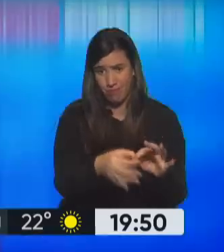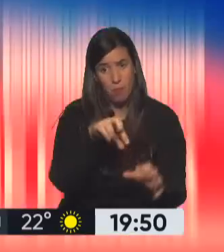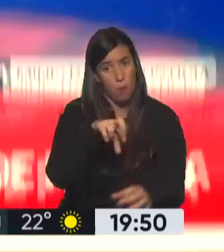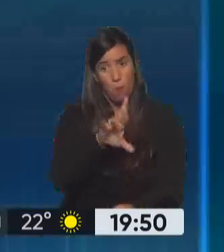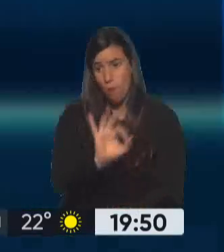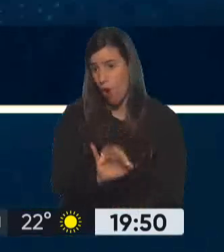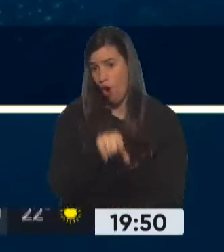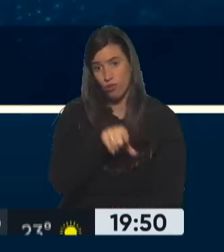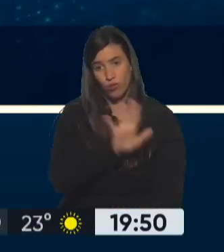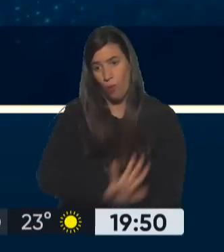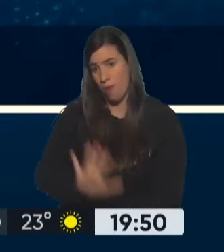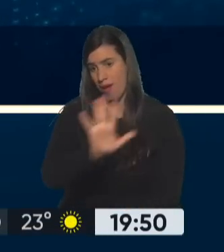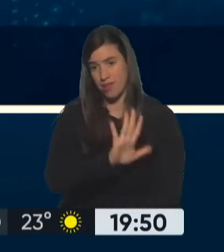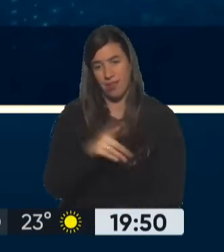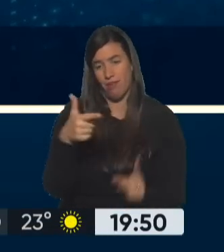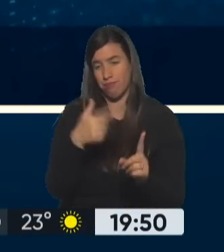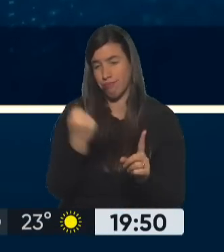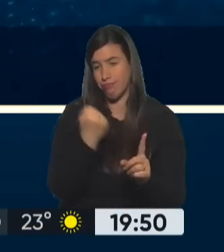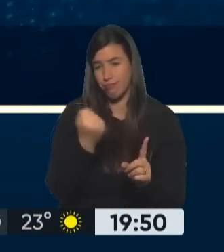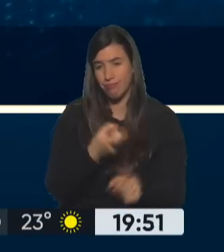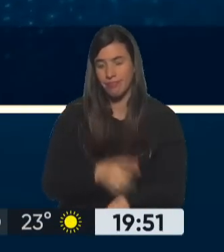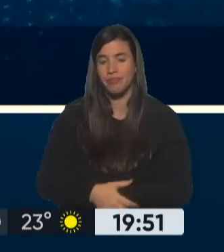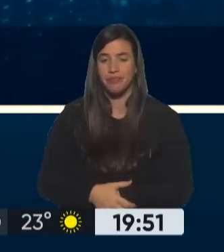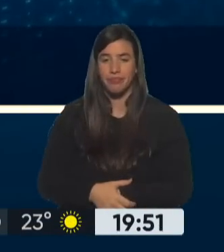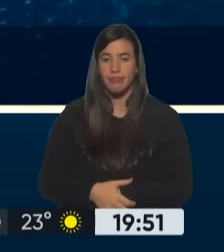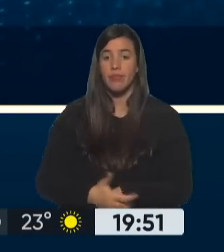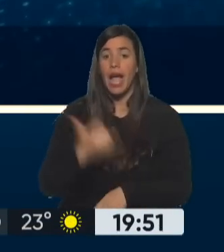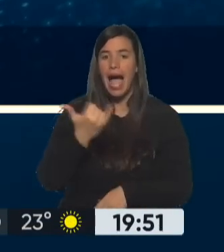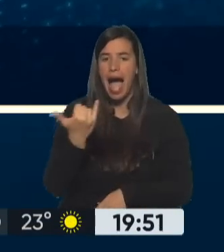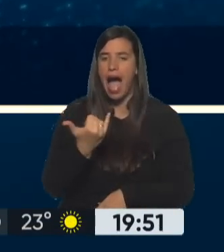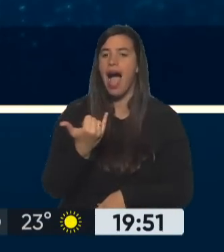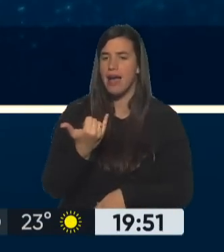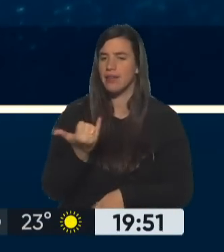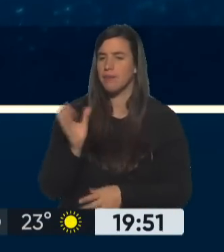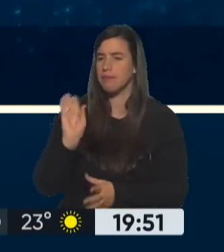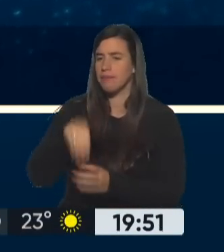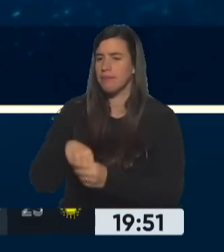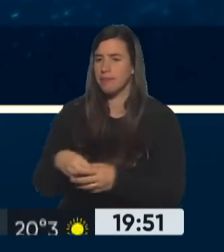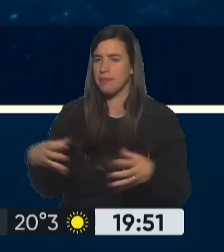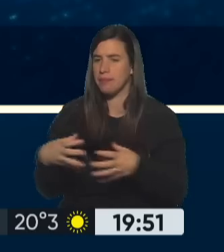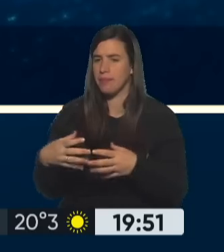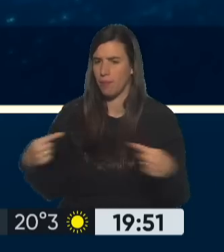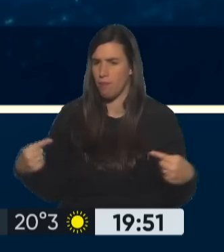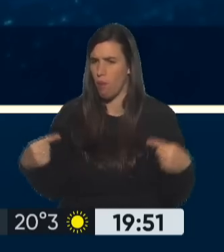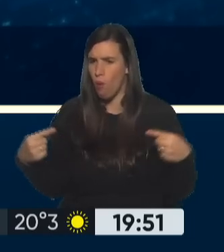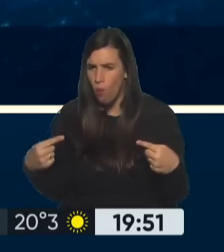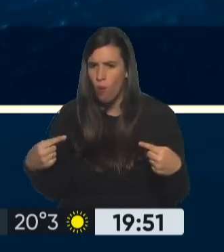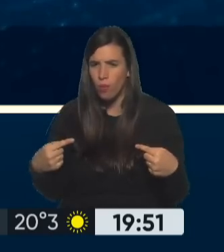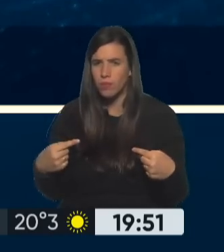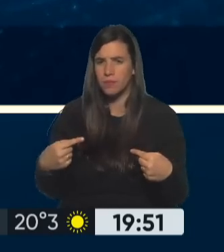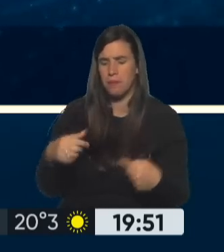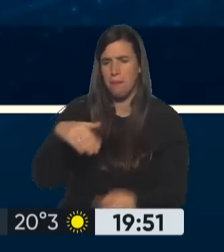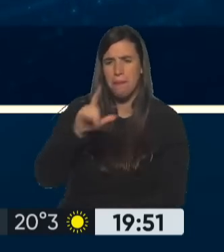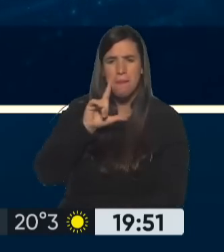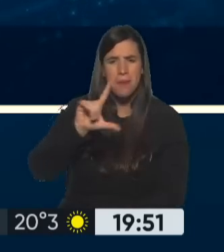intento de magnicidio. Tenemos dirigentes del partido opositor, Milman, Macri, Patricia Bullrich,